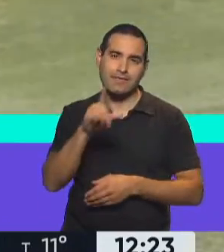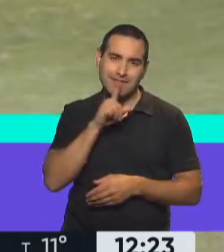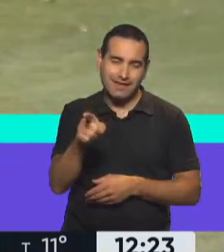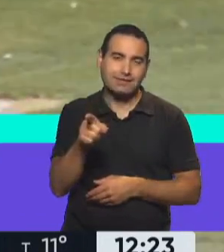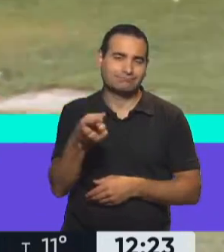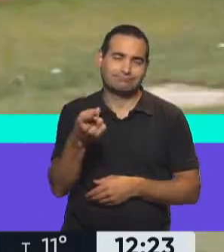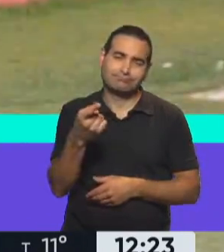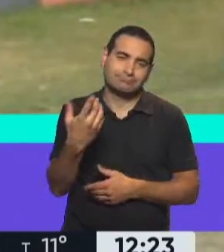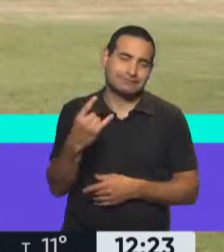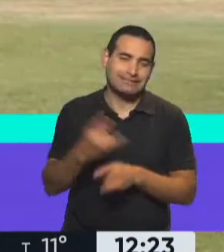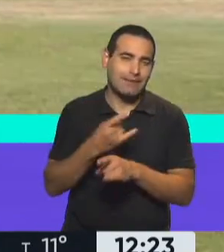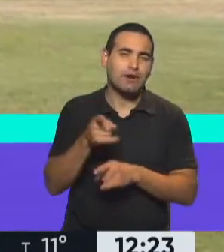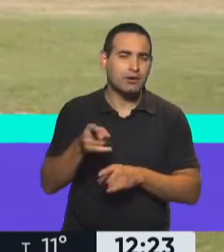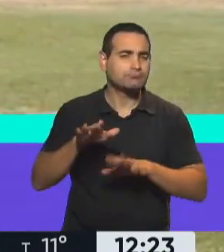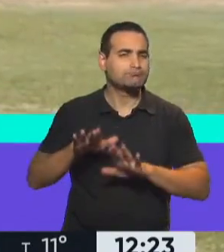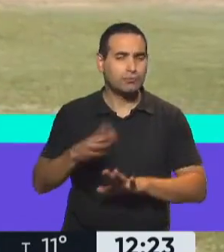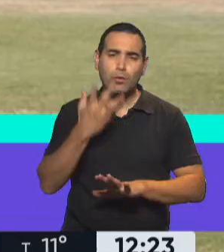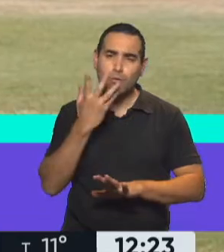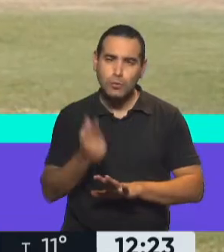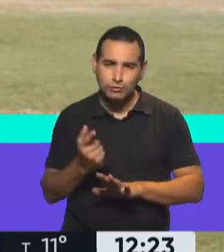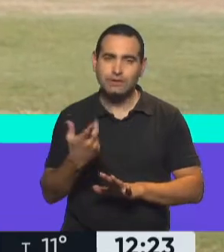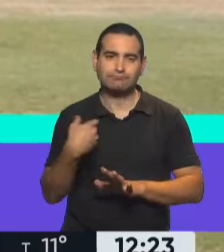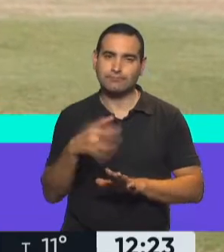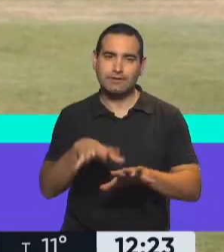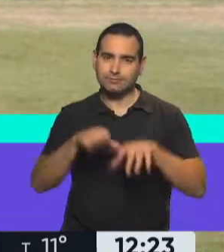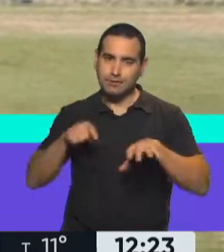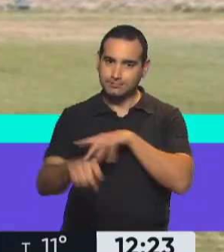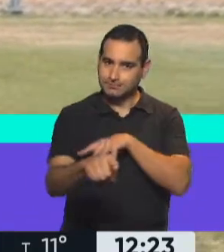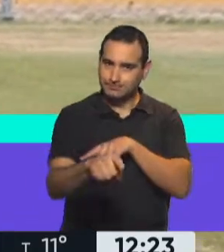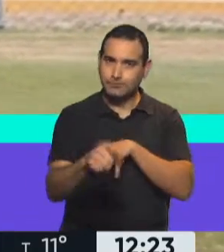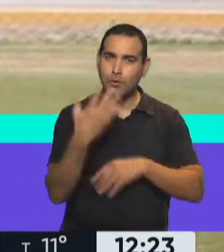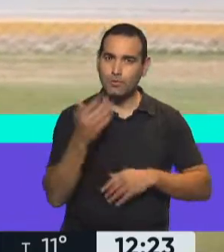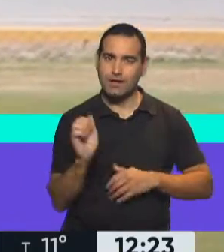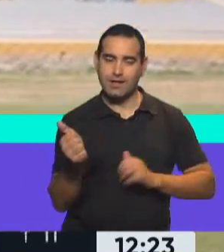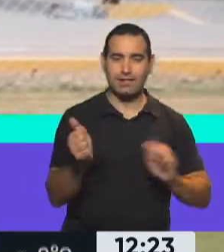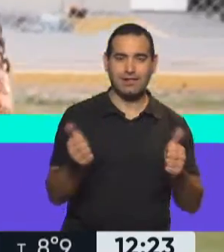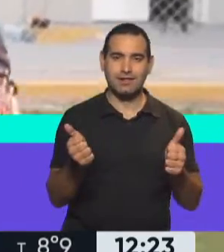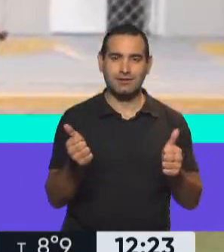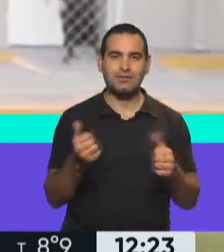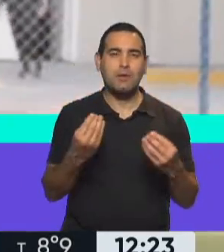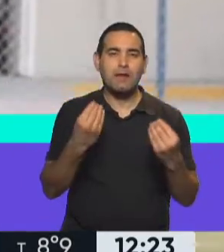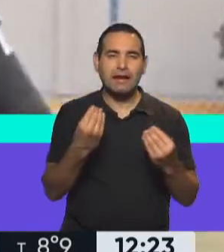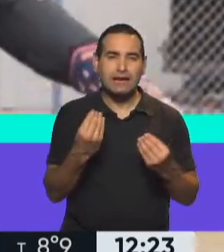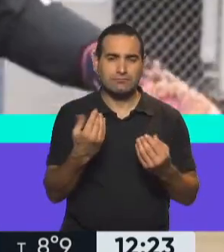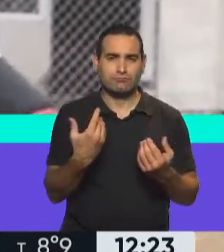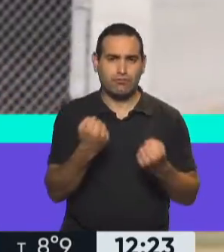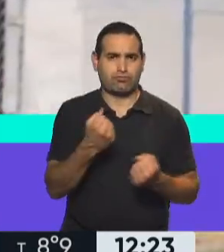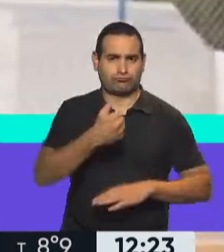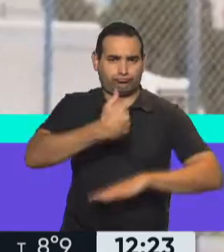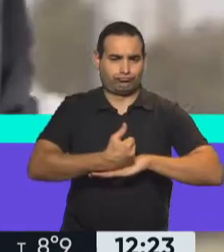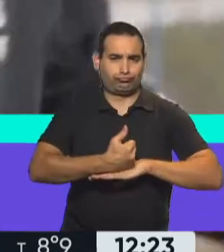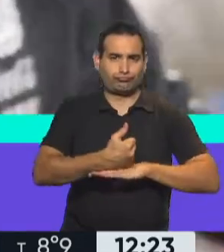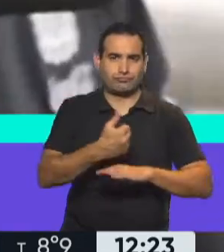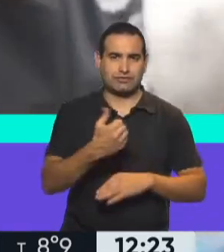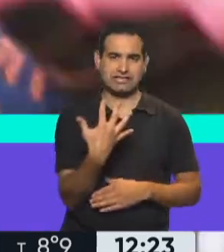históricamente, fue un técnico conservador que le gusta salir de contragolpe y jugar por las bandas. Entonces, ¿para qué querés alguien tan posicional de